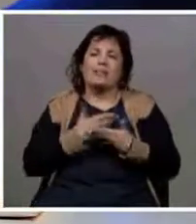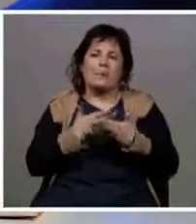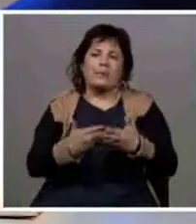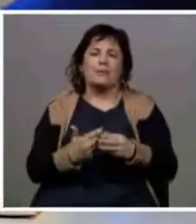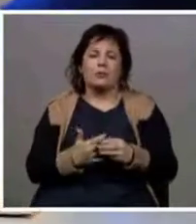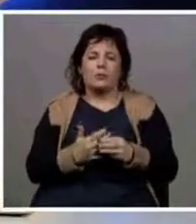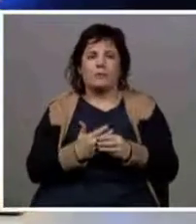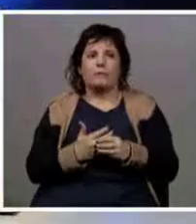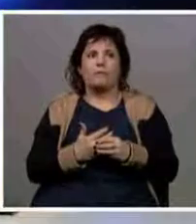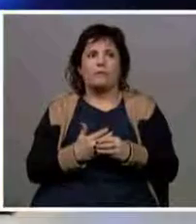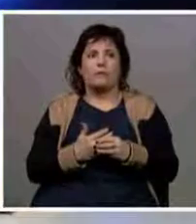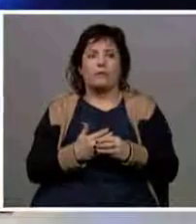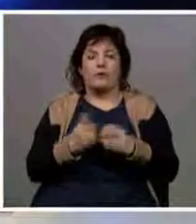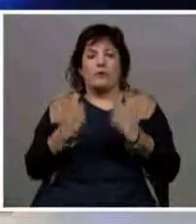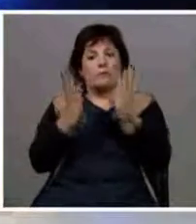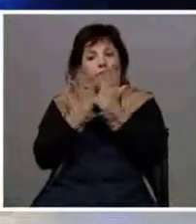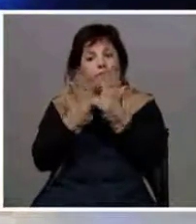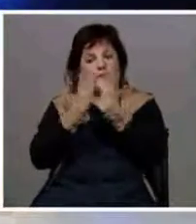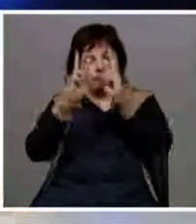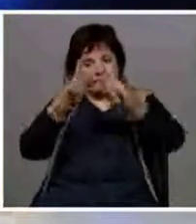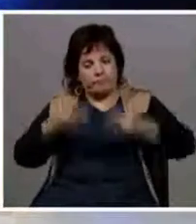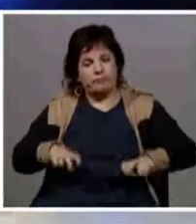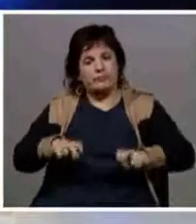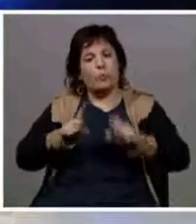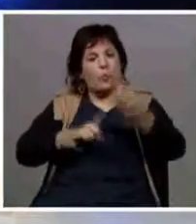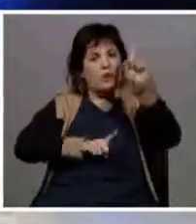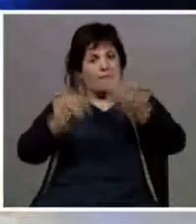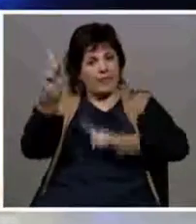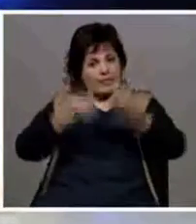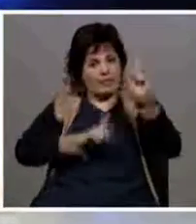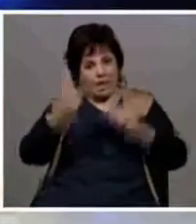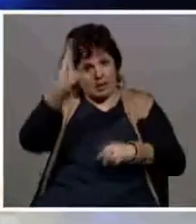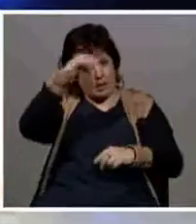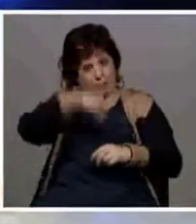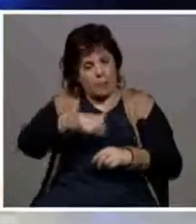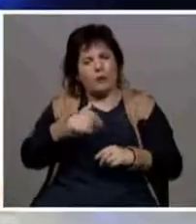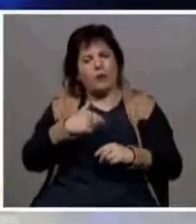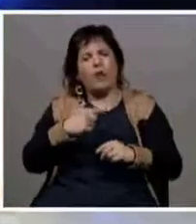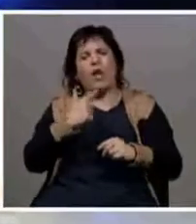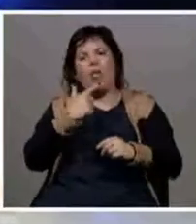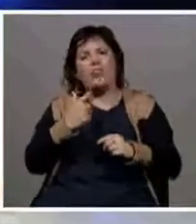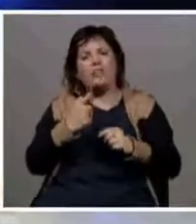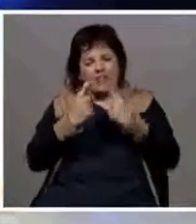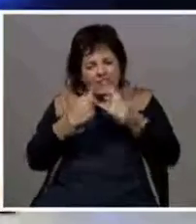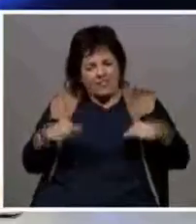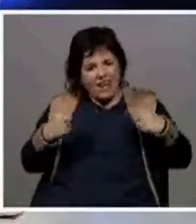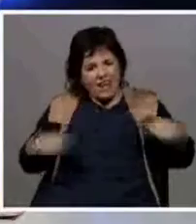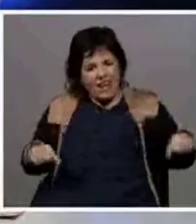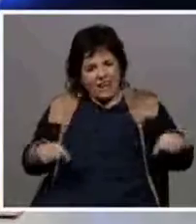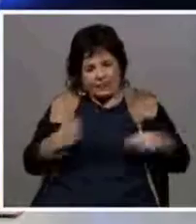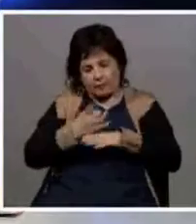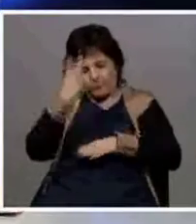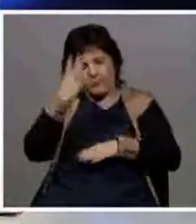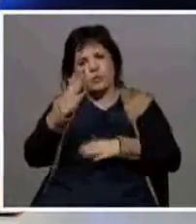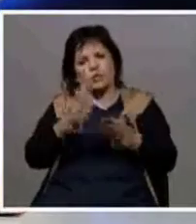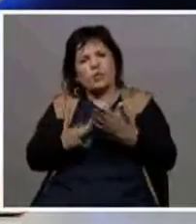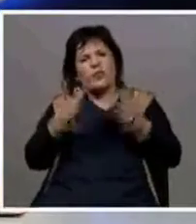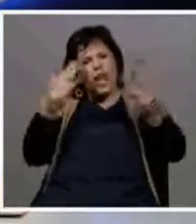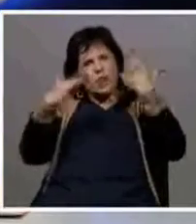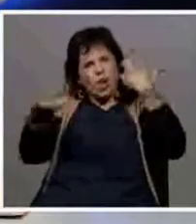sí este es un estudio que hicimos en el marco de la universiada república de un núcleo interdisciplinario que es el núcleo sobre adolescencia